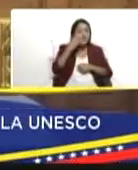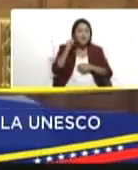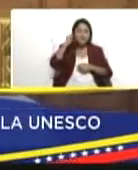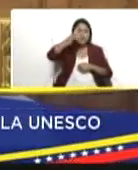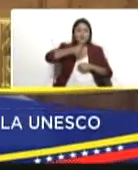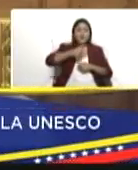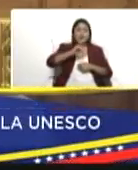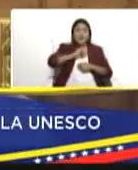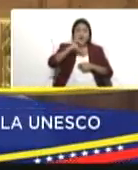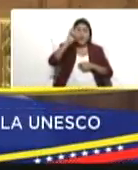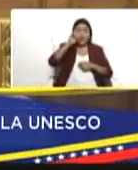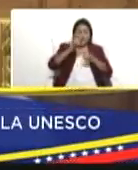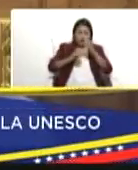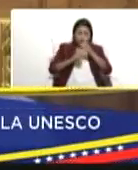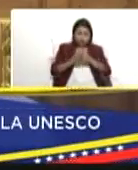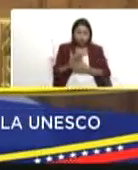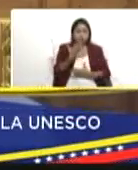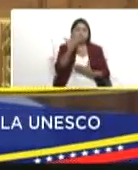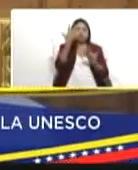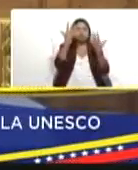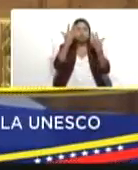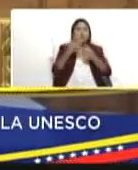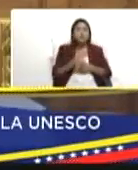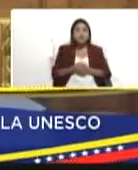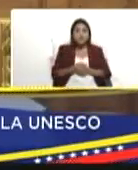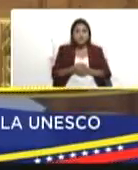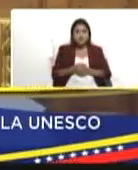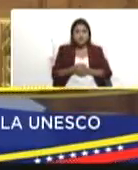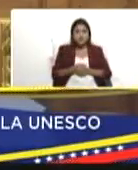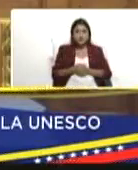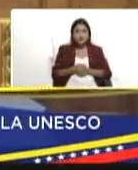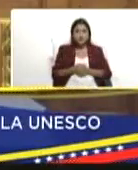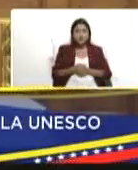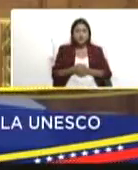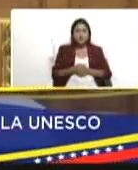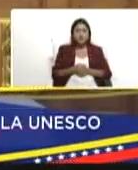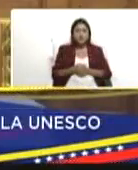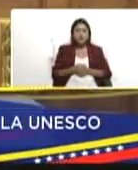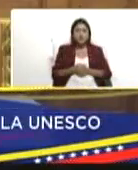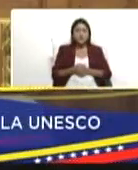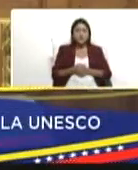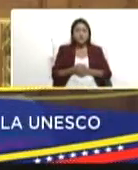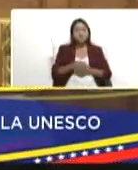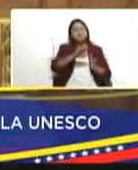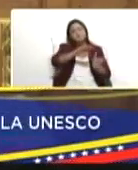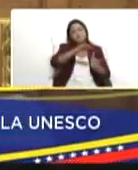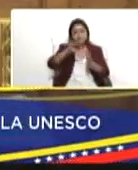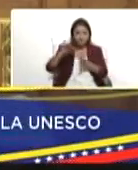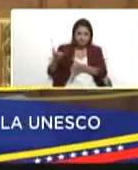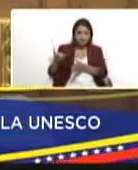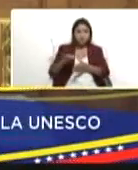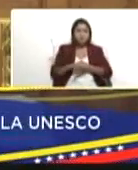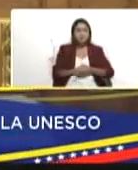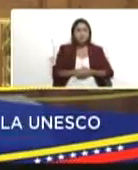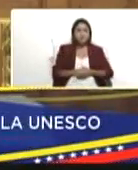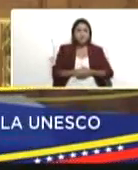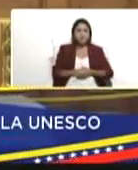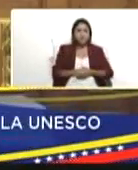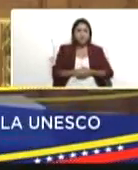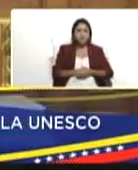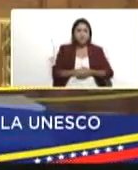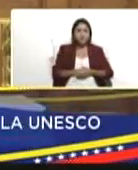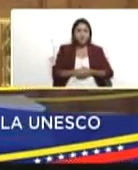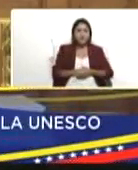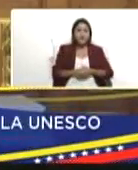la identidad y de la fuerza de la venezolanidad por otro lado la séptima línea de